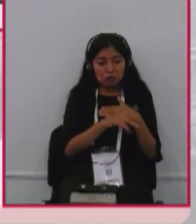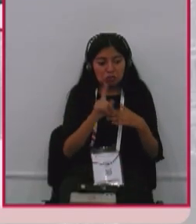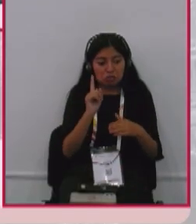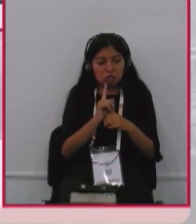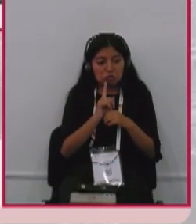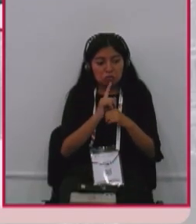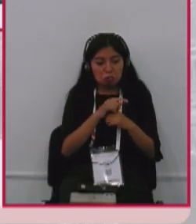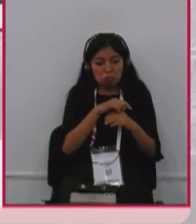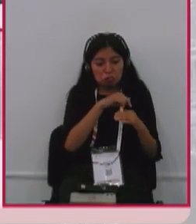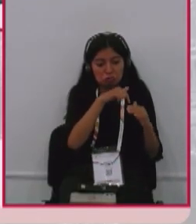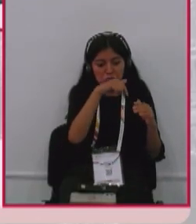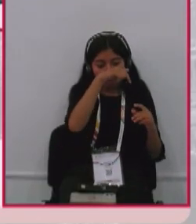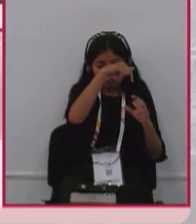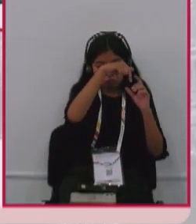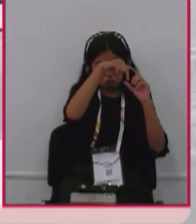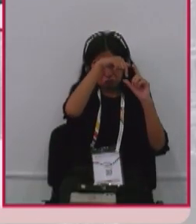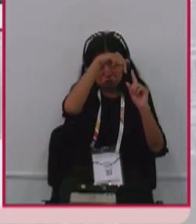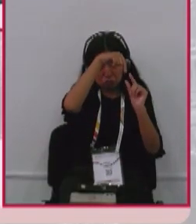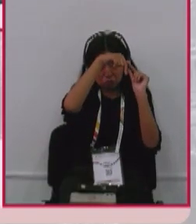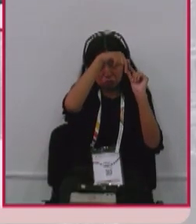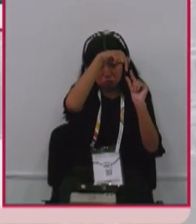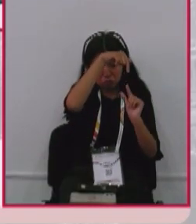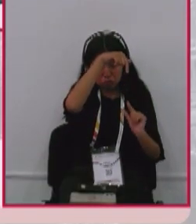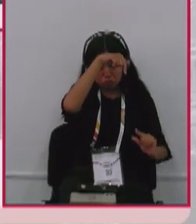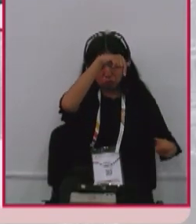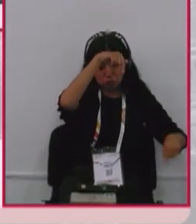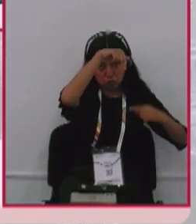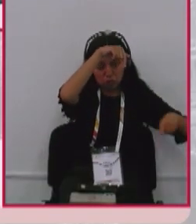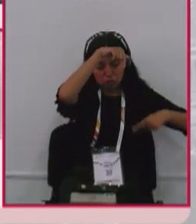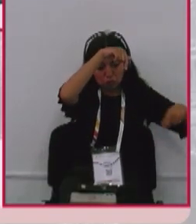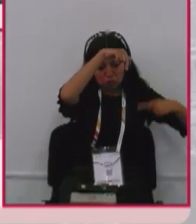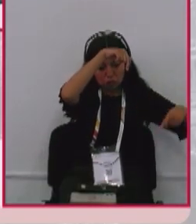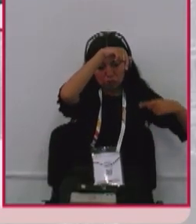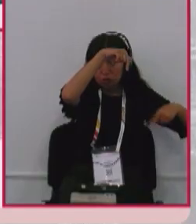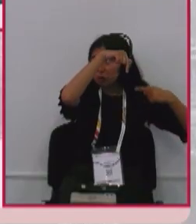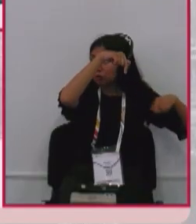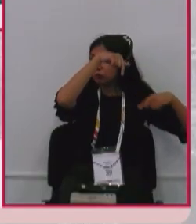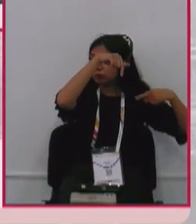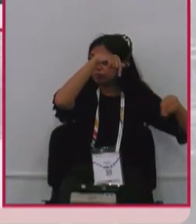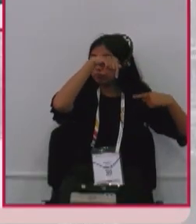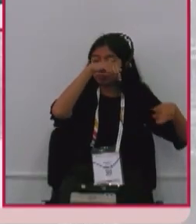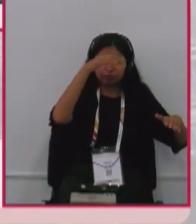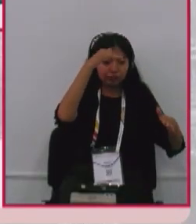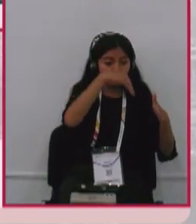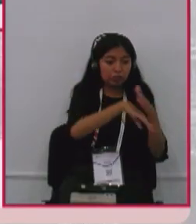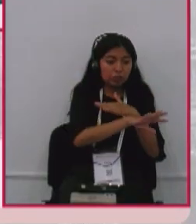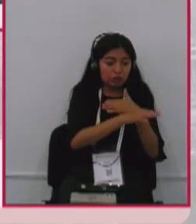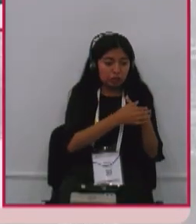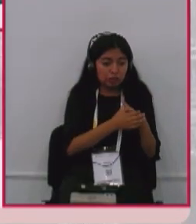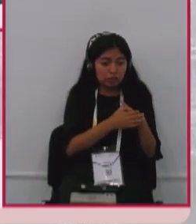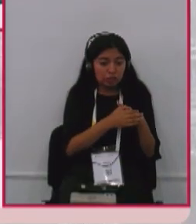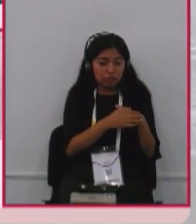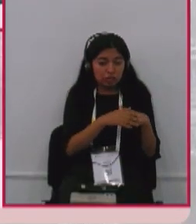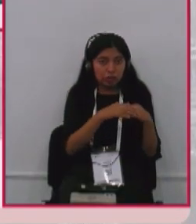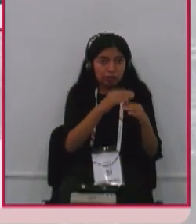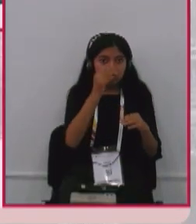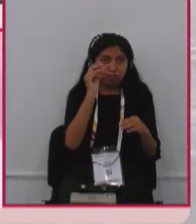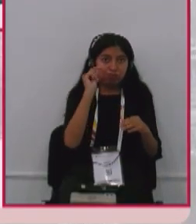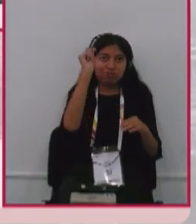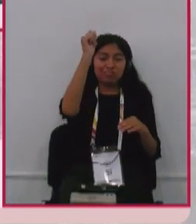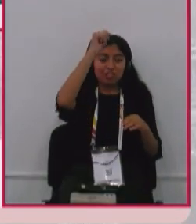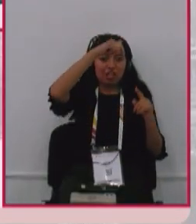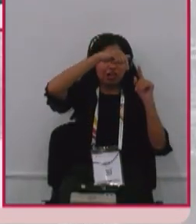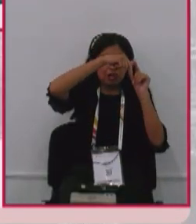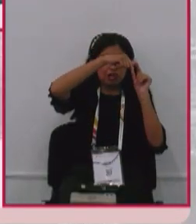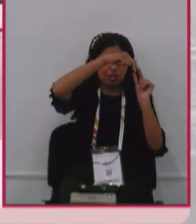un bajante, tal como se ve ahí en la fotografía, donde lo que buscamos es ingresar la pulpa a una alta velocidad y ese